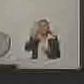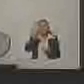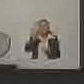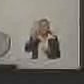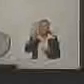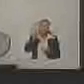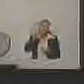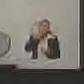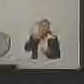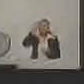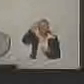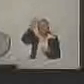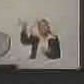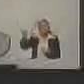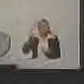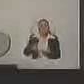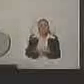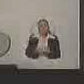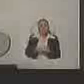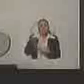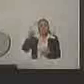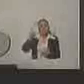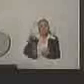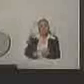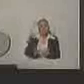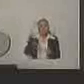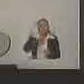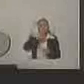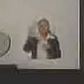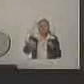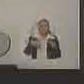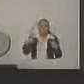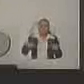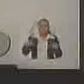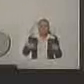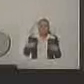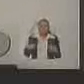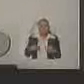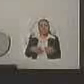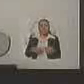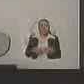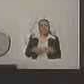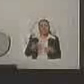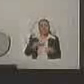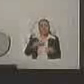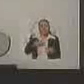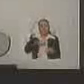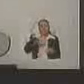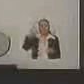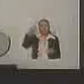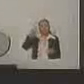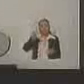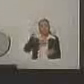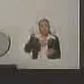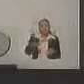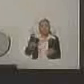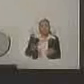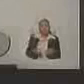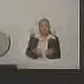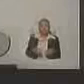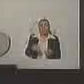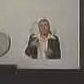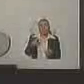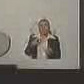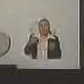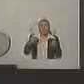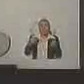tampoco en la indiferencia. Hoy, todos nosotros como ciudadanos tenemos el poder. El poder es sinónimo de